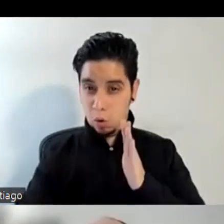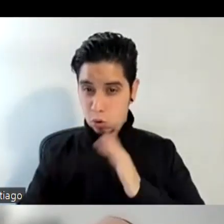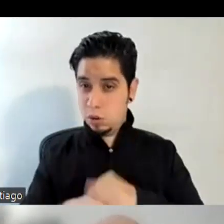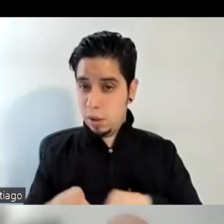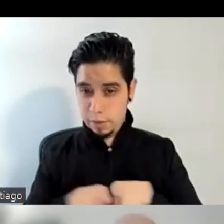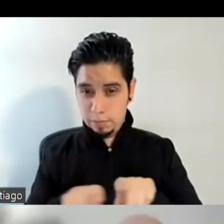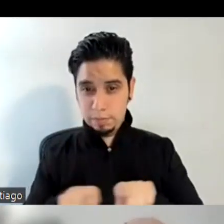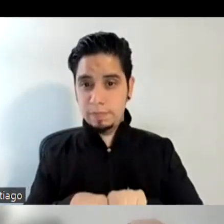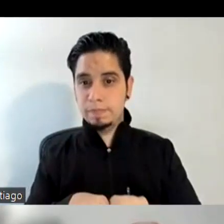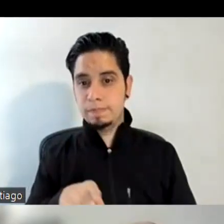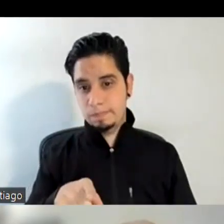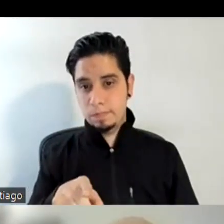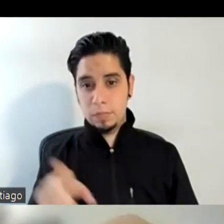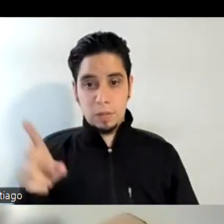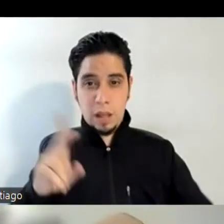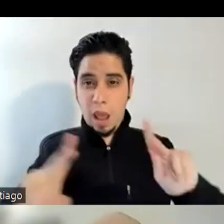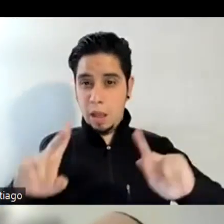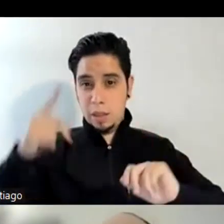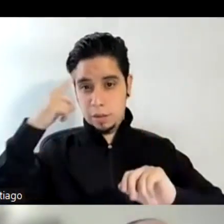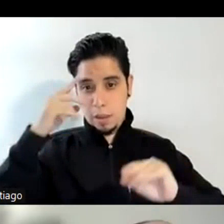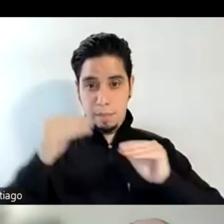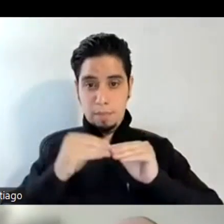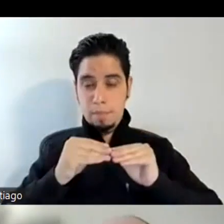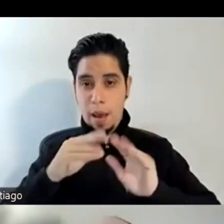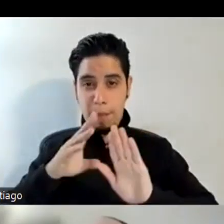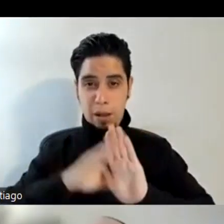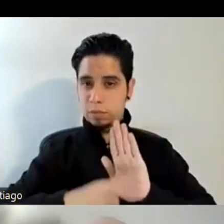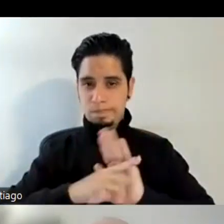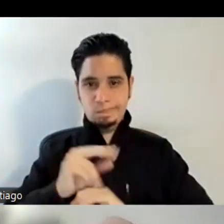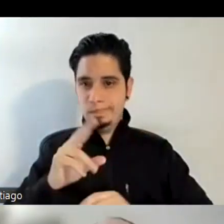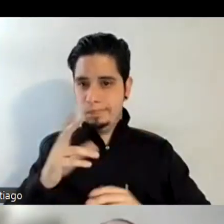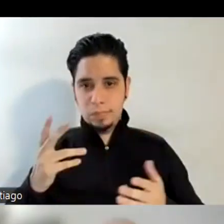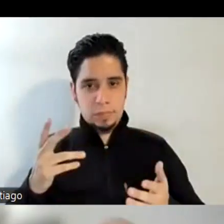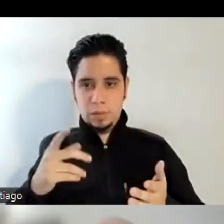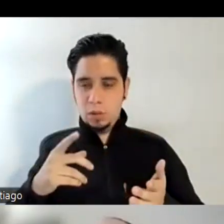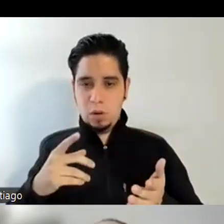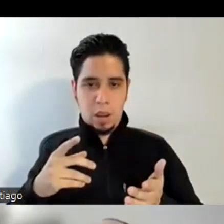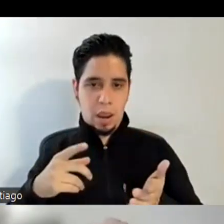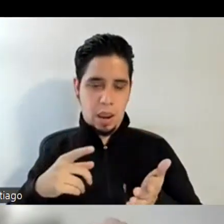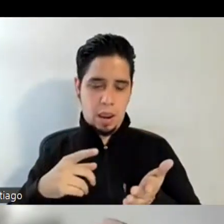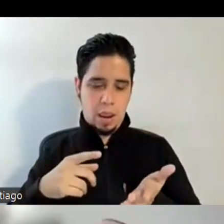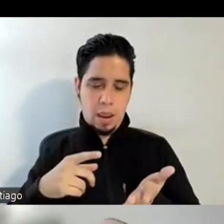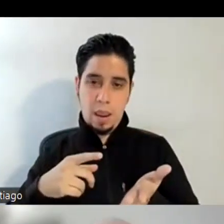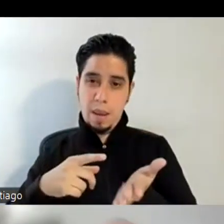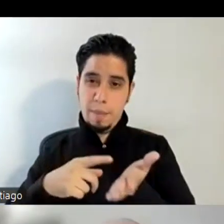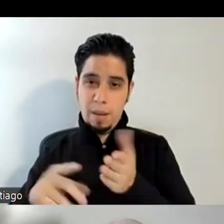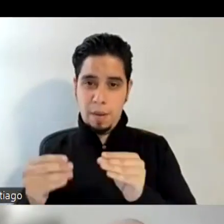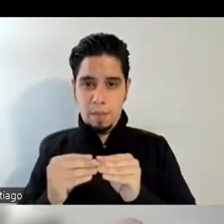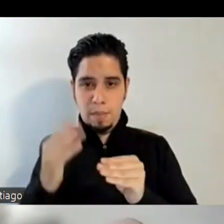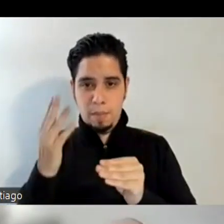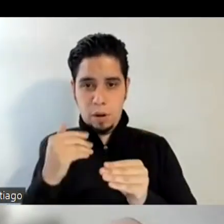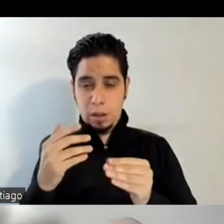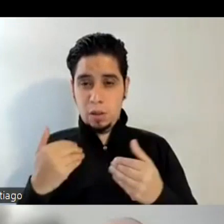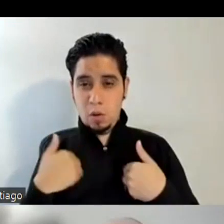teatro. Sí. La gente piensa que es más barato, gasto más, porque tengo que alquilar generador. Mira, a mí se me salen las lágrimas porque estoy en el